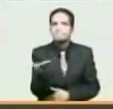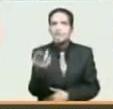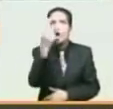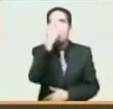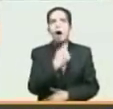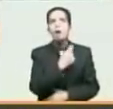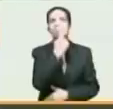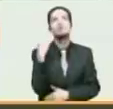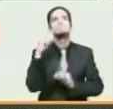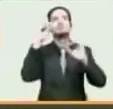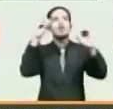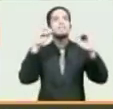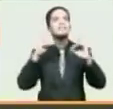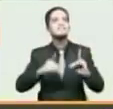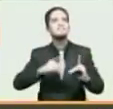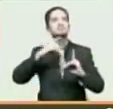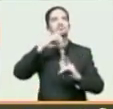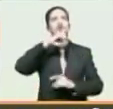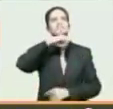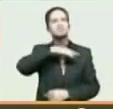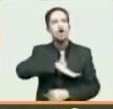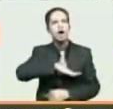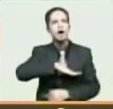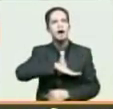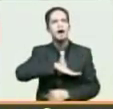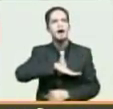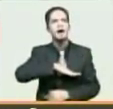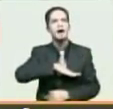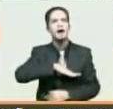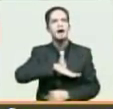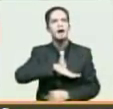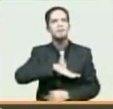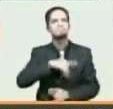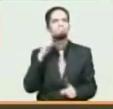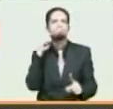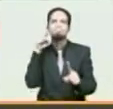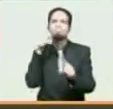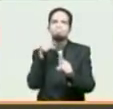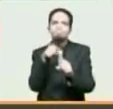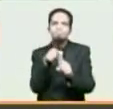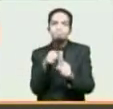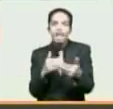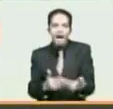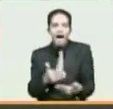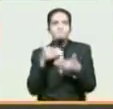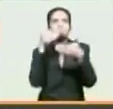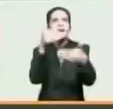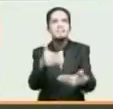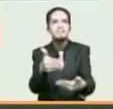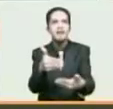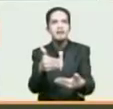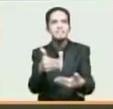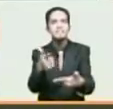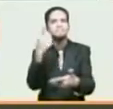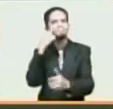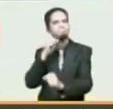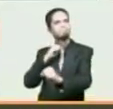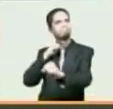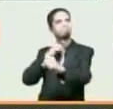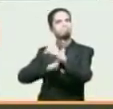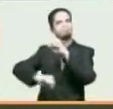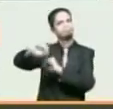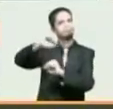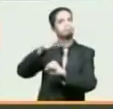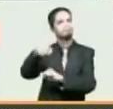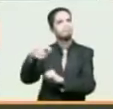de decisiones históricas para avanzar y detener una guerra sin